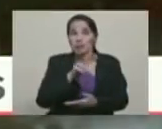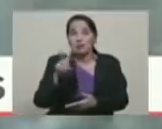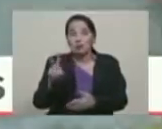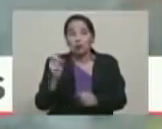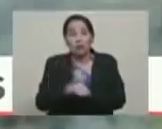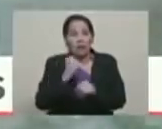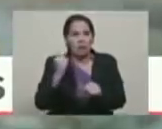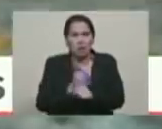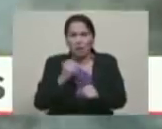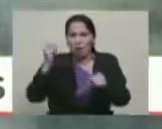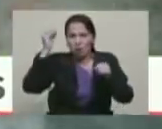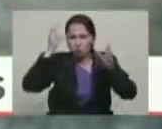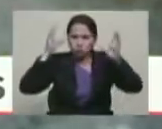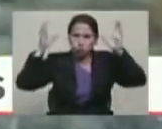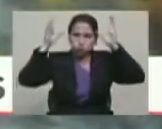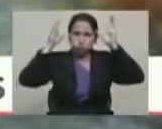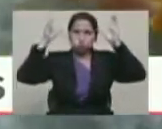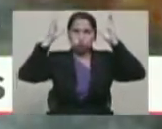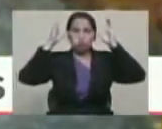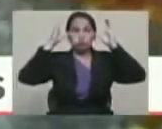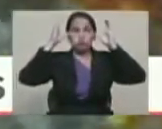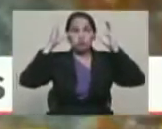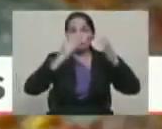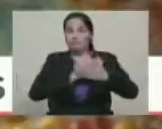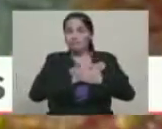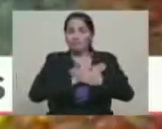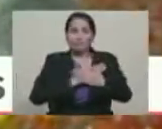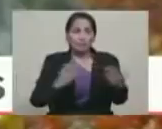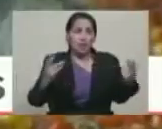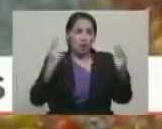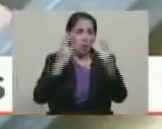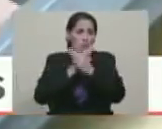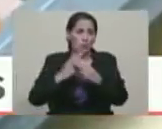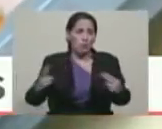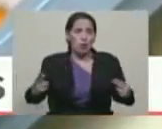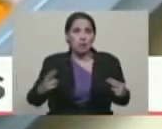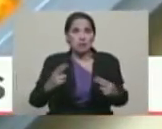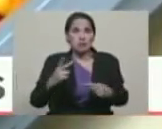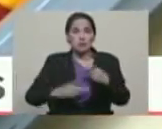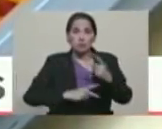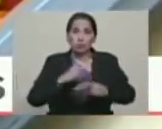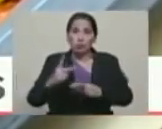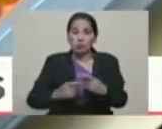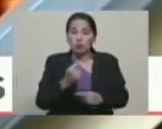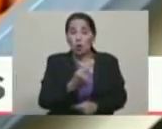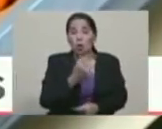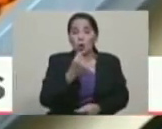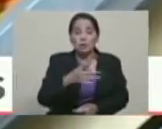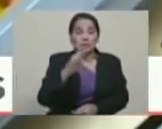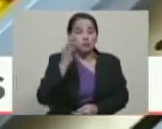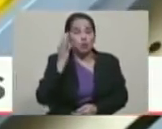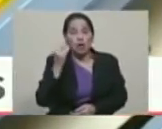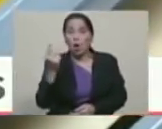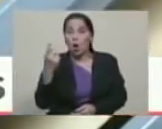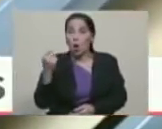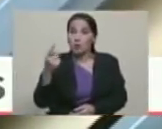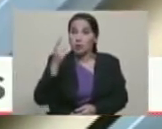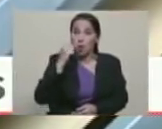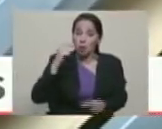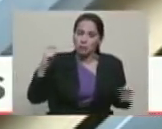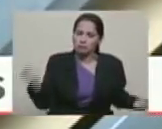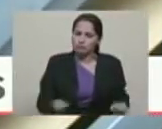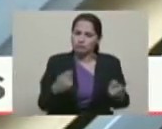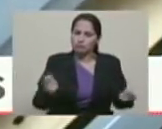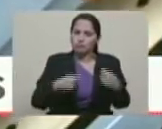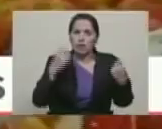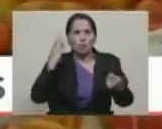trabajadores capaces, identificados con el proceso, involucrados 11 mujeres, 11 hombres y las mujeres para adelante. Somos